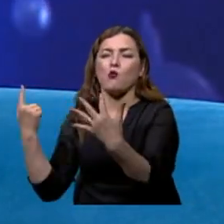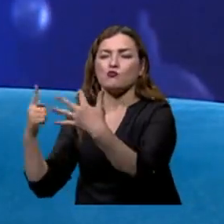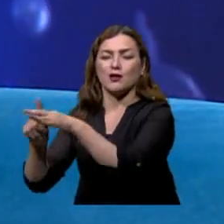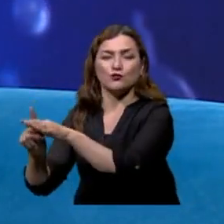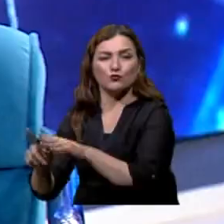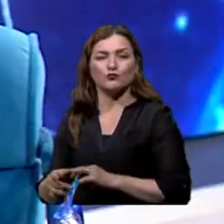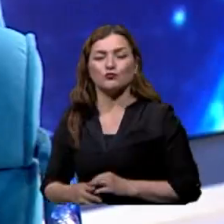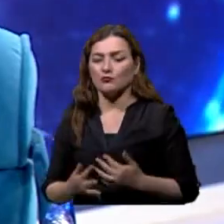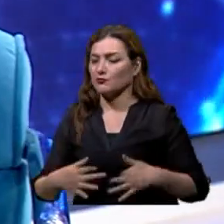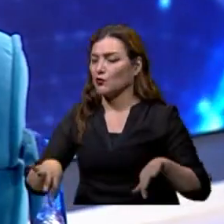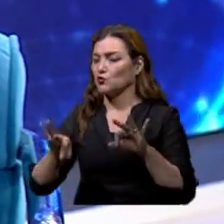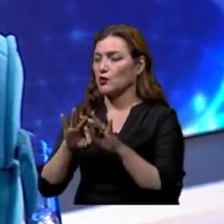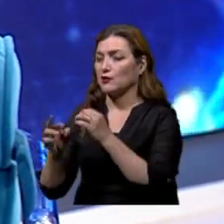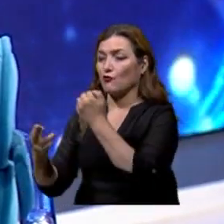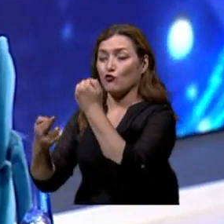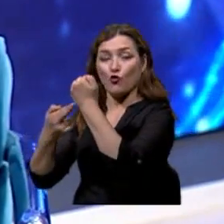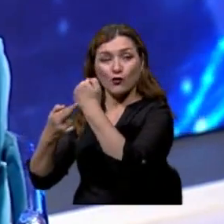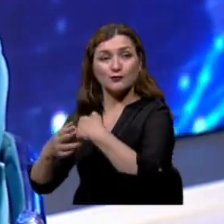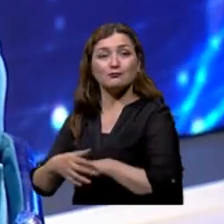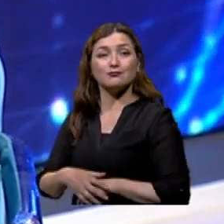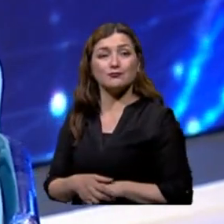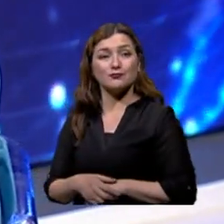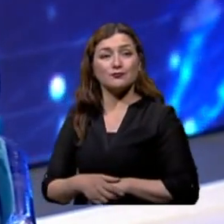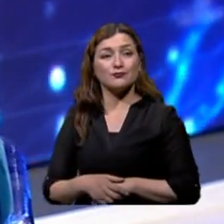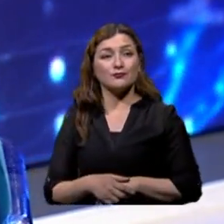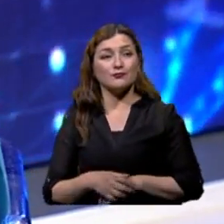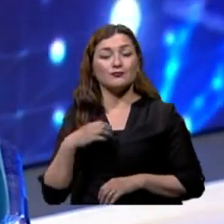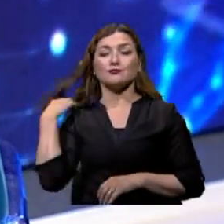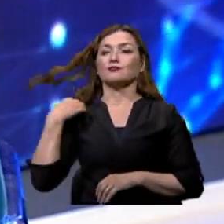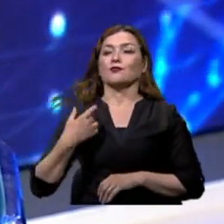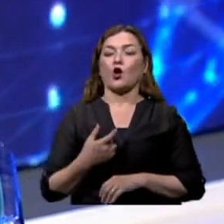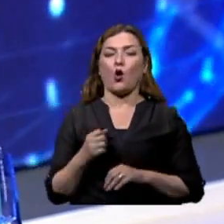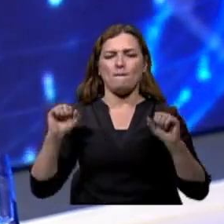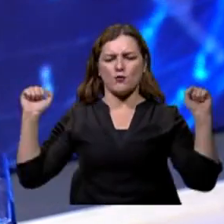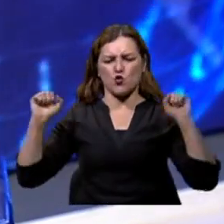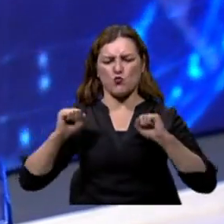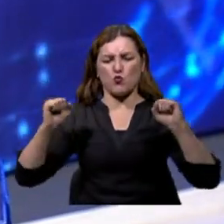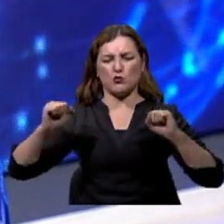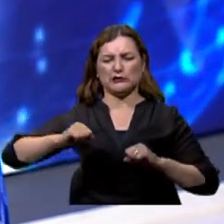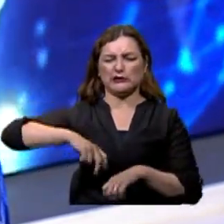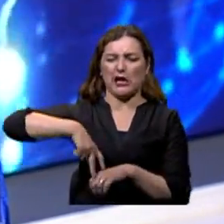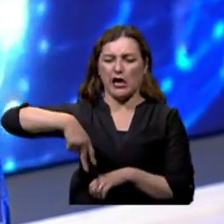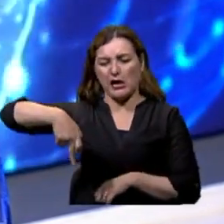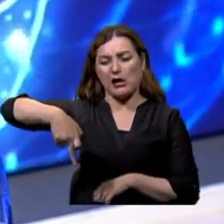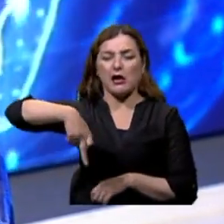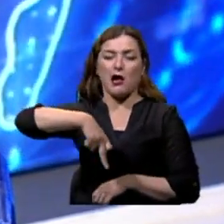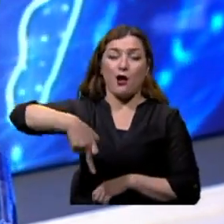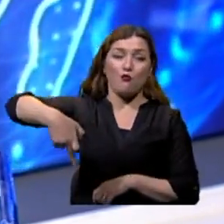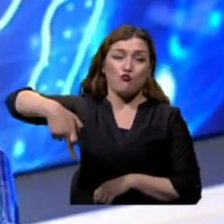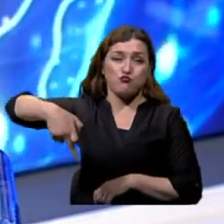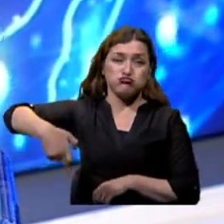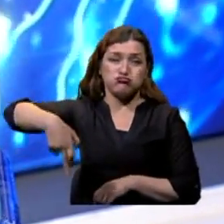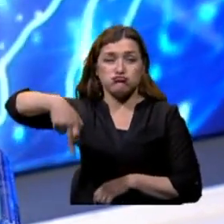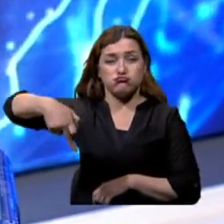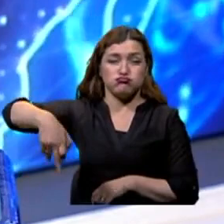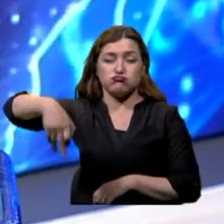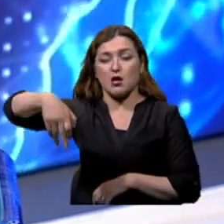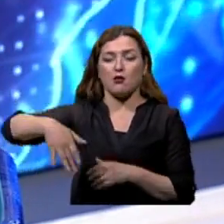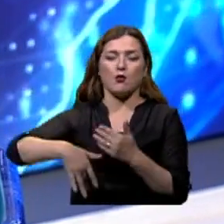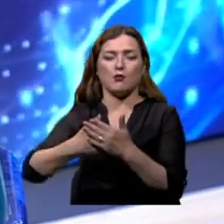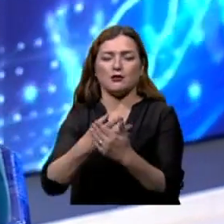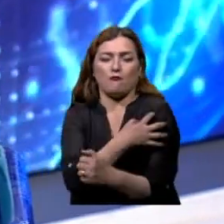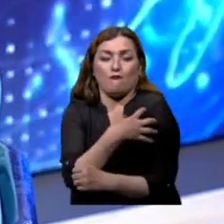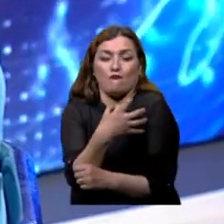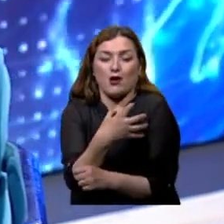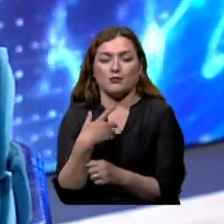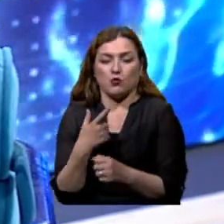importante. Así es, y reforzar, me imagino que los otros músculos, los que están perfectos, tendrán que hacerse más fuertes para sostener a